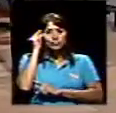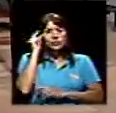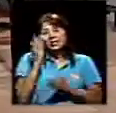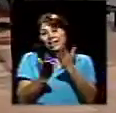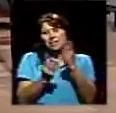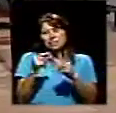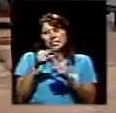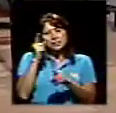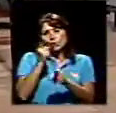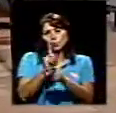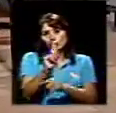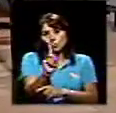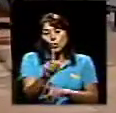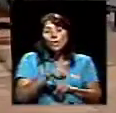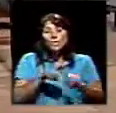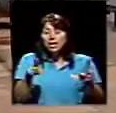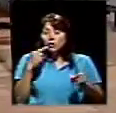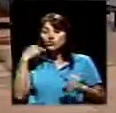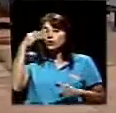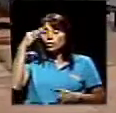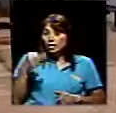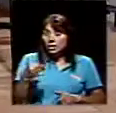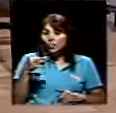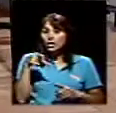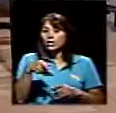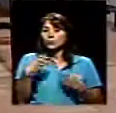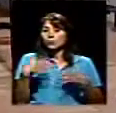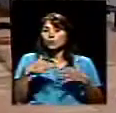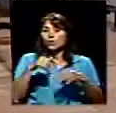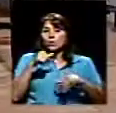pero que me parece que hizo un esfuerzo importante